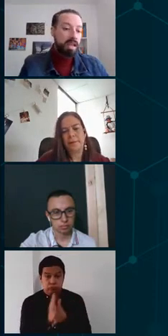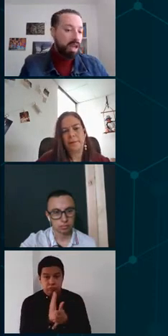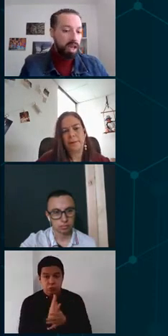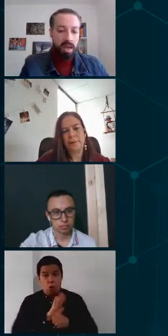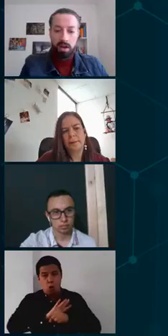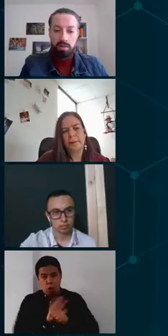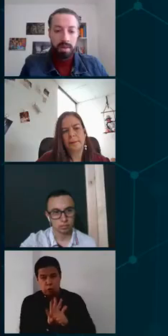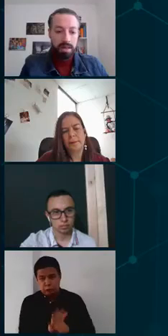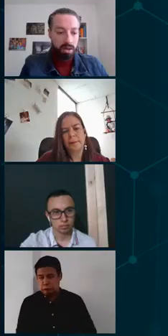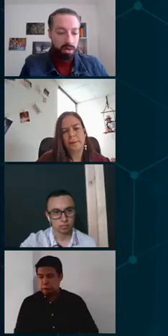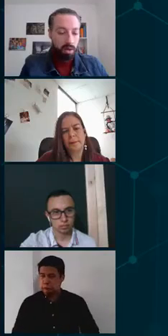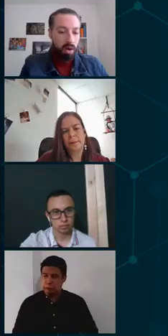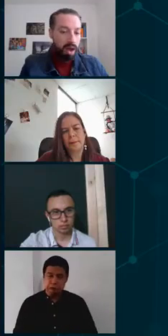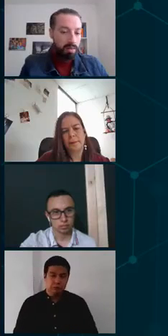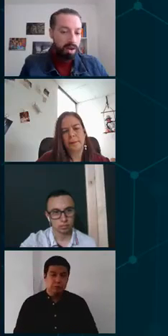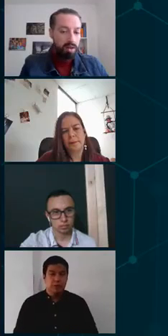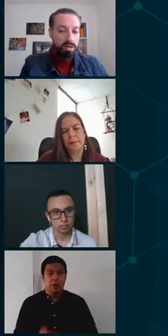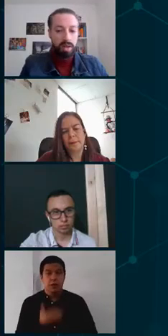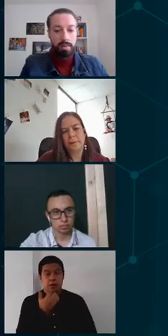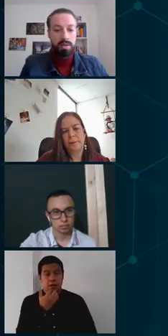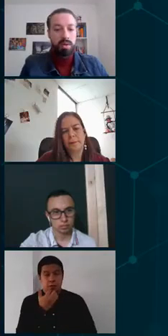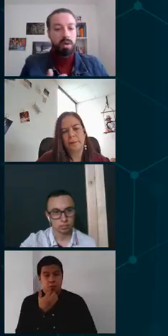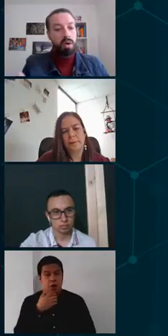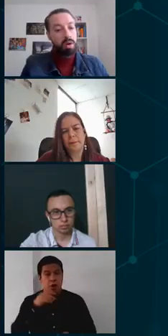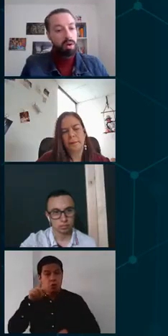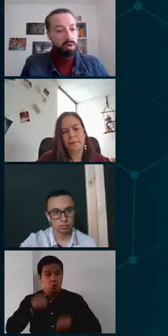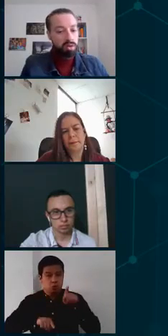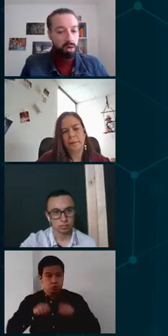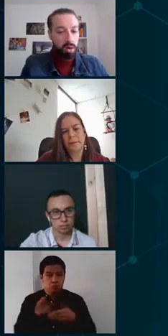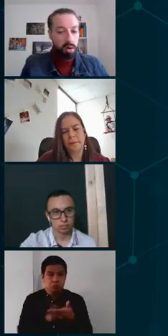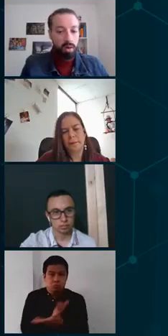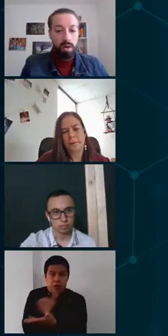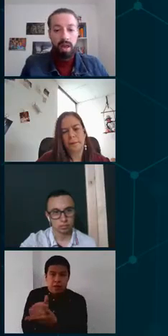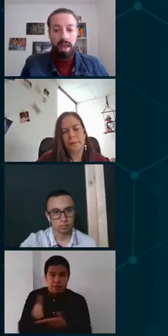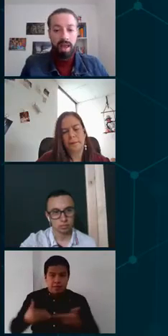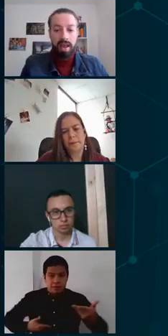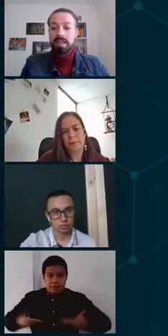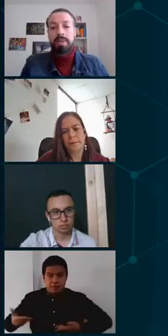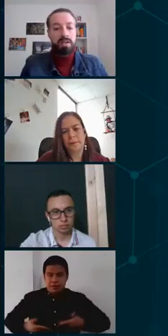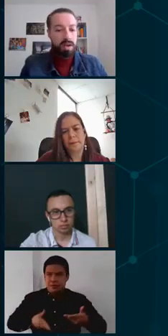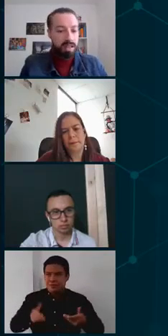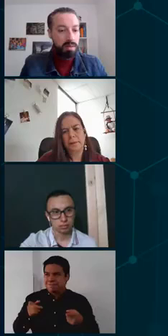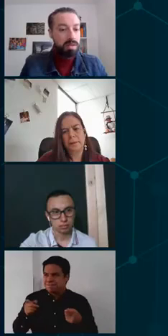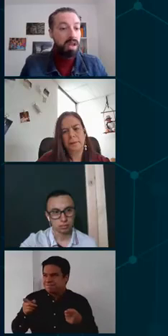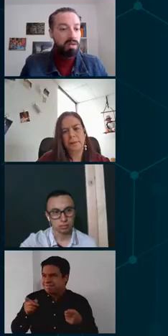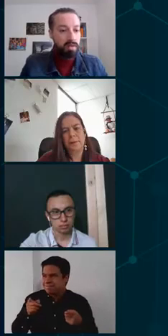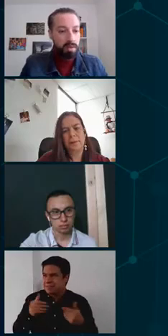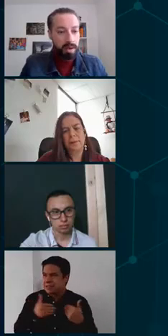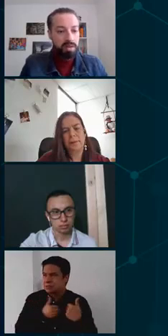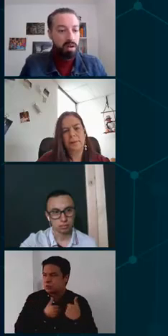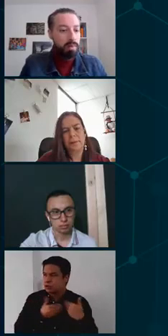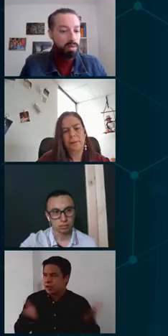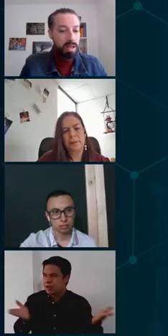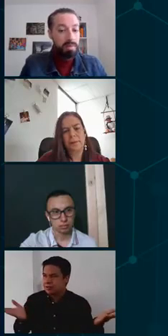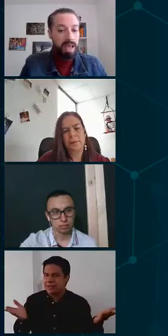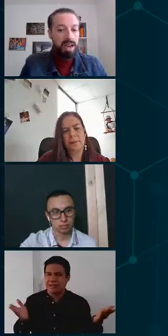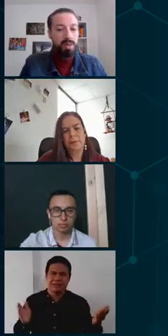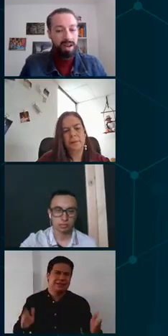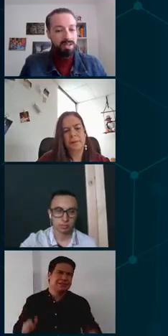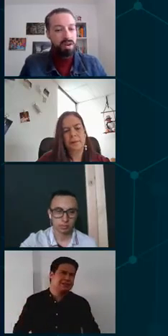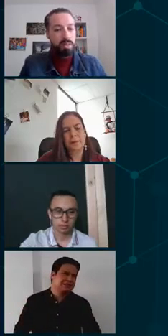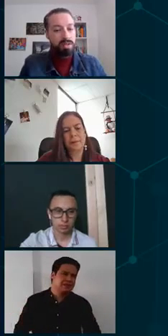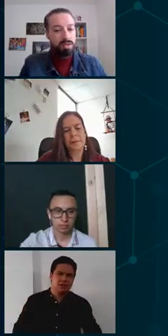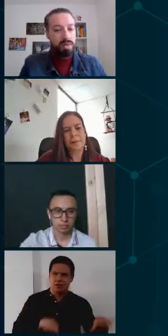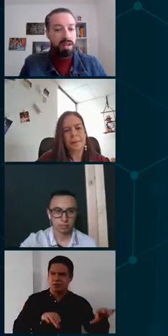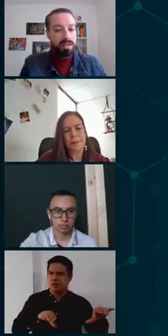no sé si en algún momento no hay buenos protocolos o las personas digamos que de alguna forma no se comportan